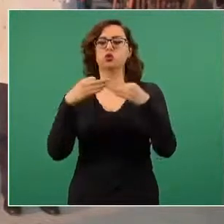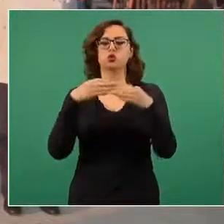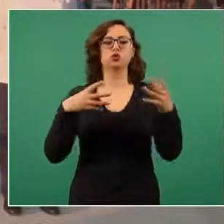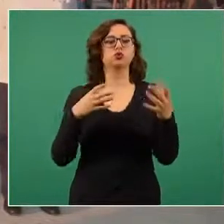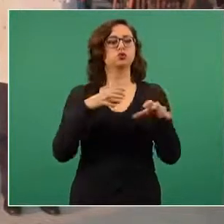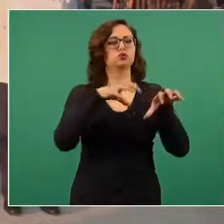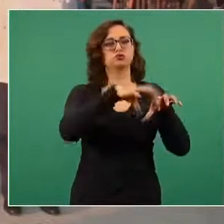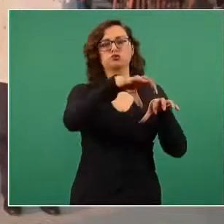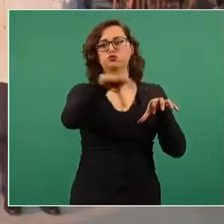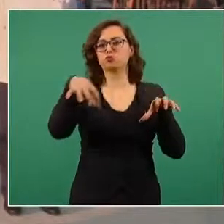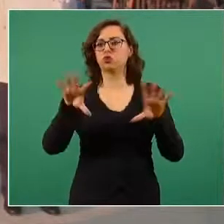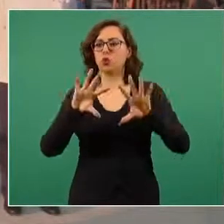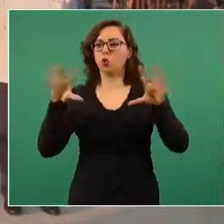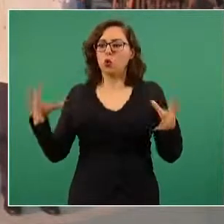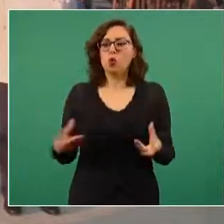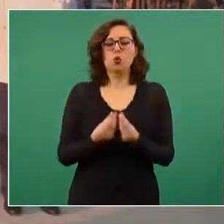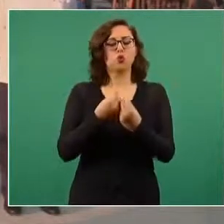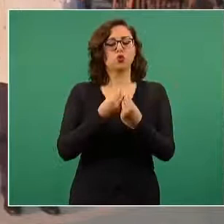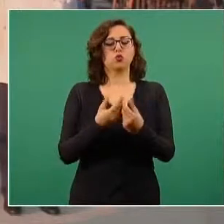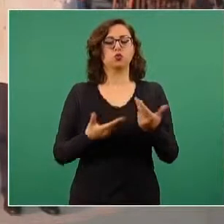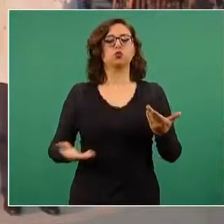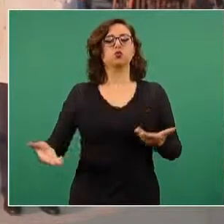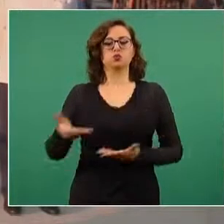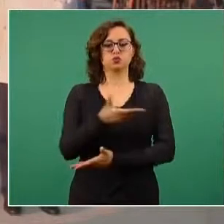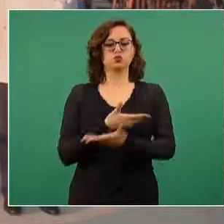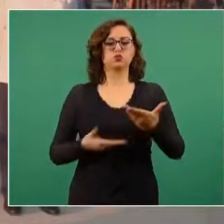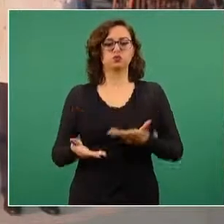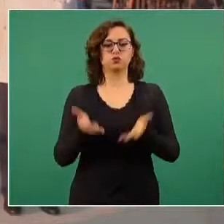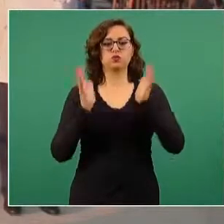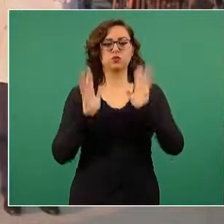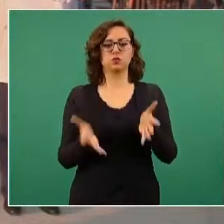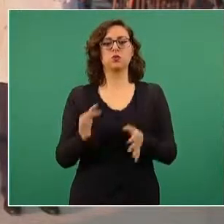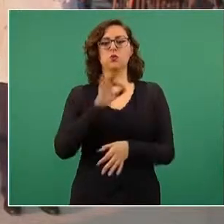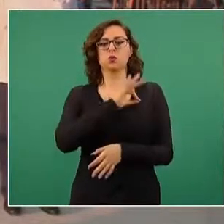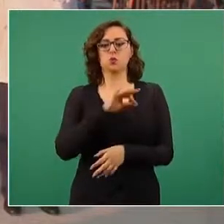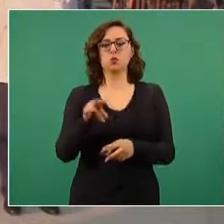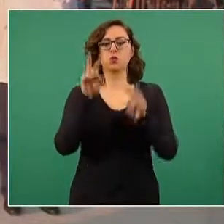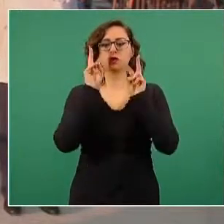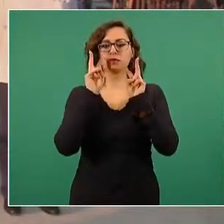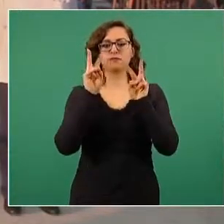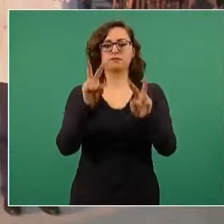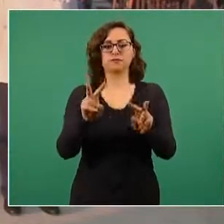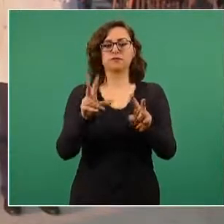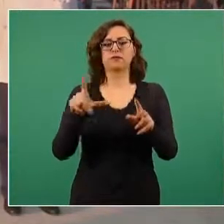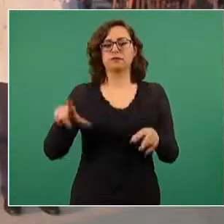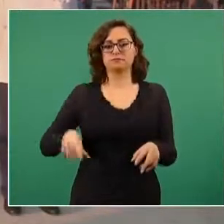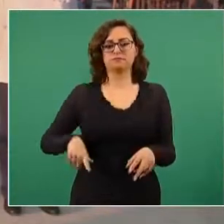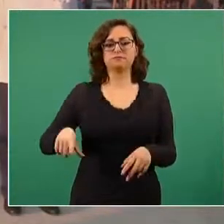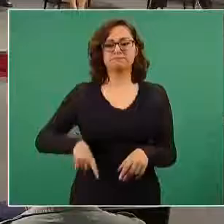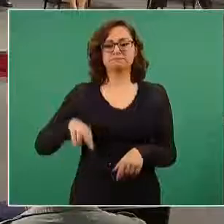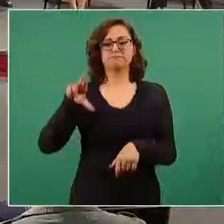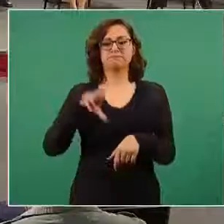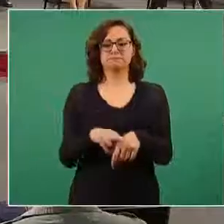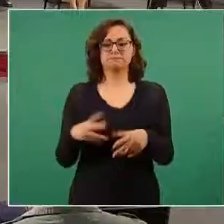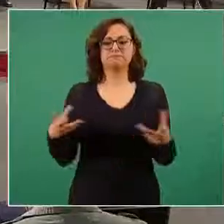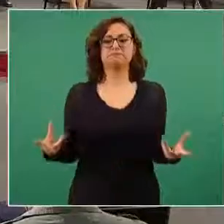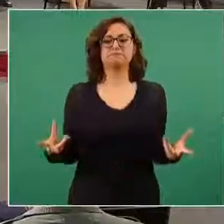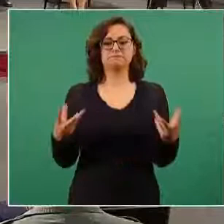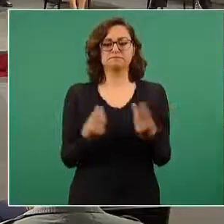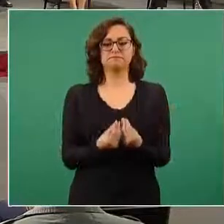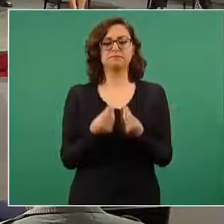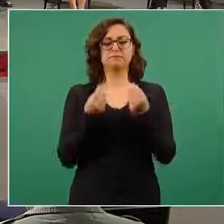colaboración especial, como ya ustedes se habrán dado cuenta, con el gobernador. Muchísimas